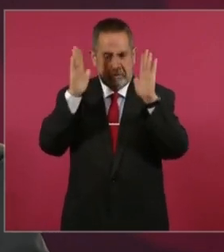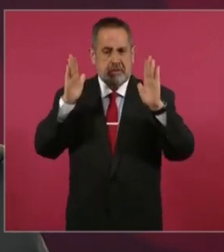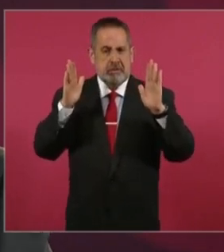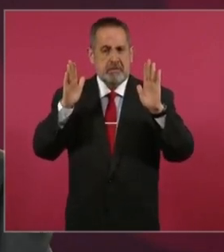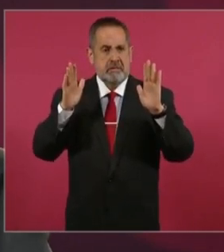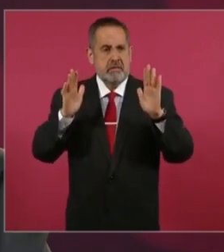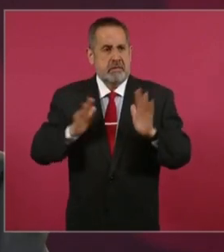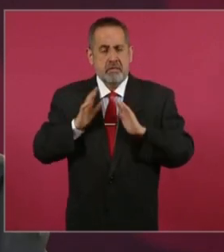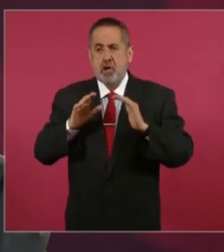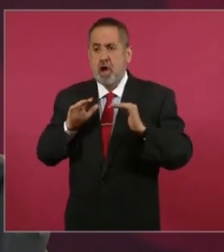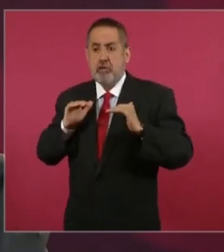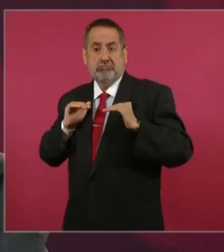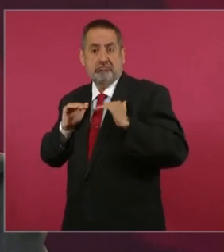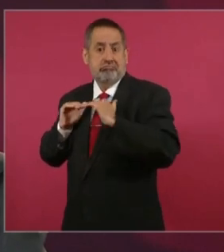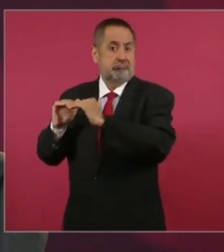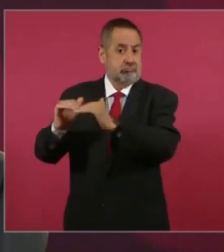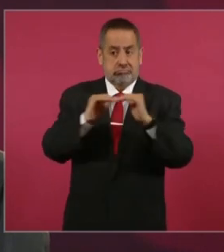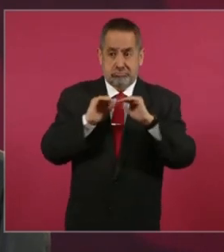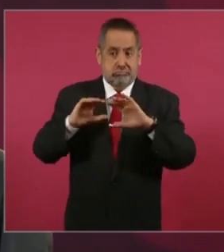colectivo